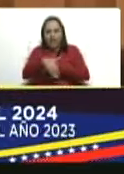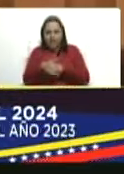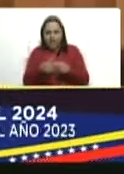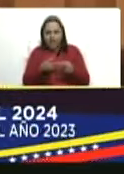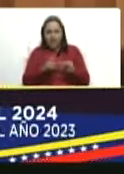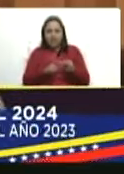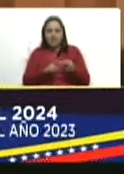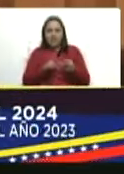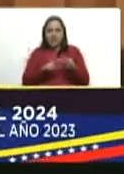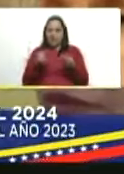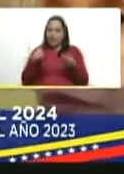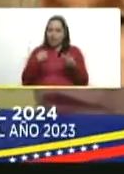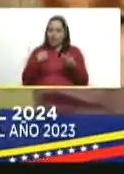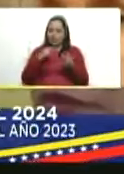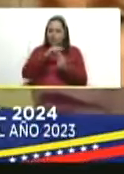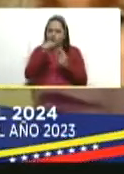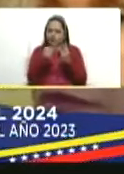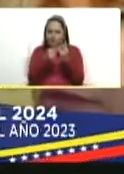y yo.